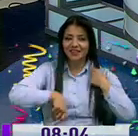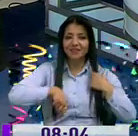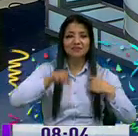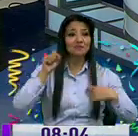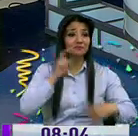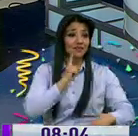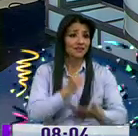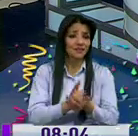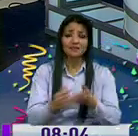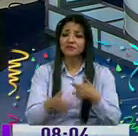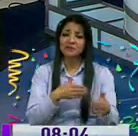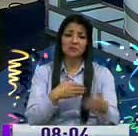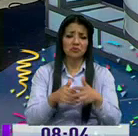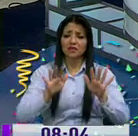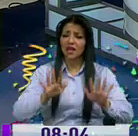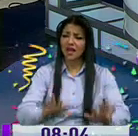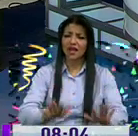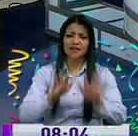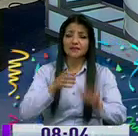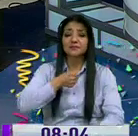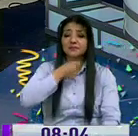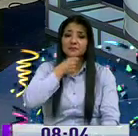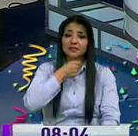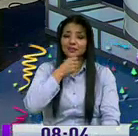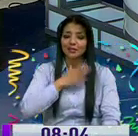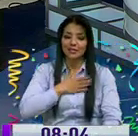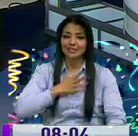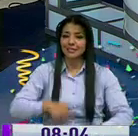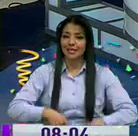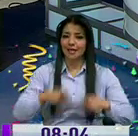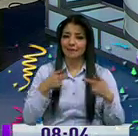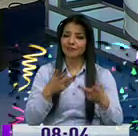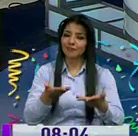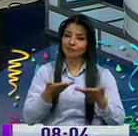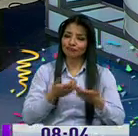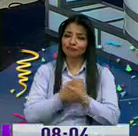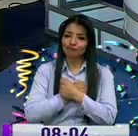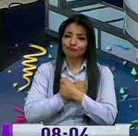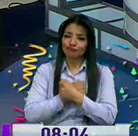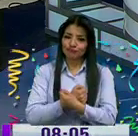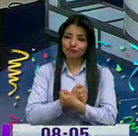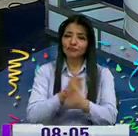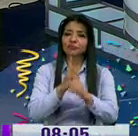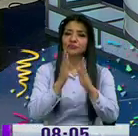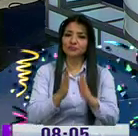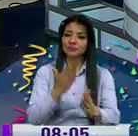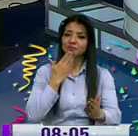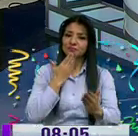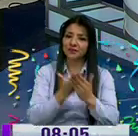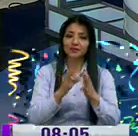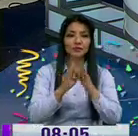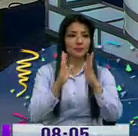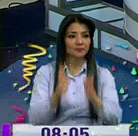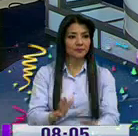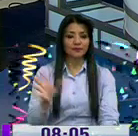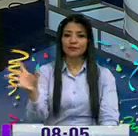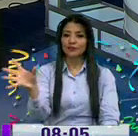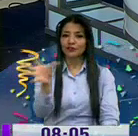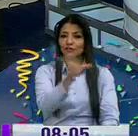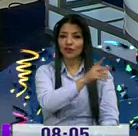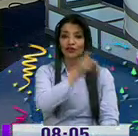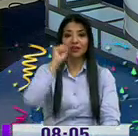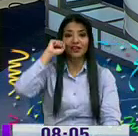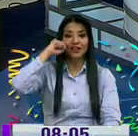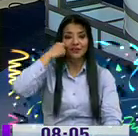años. Está bien, uno es parte de la vida, así que más bien, recibido el cariño, Sultana, muy amable, mis compañeros, a todos los que se han